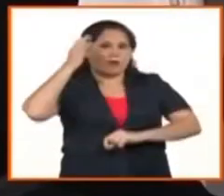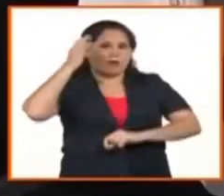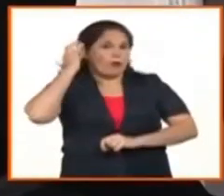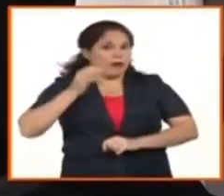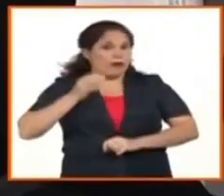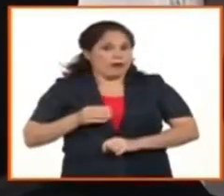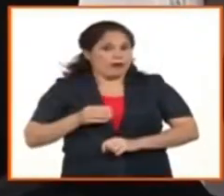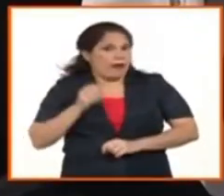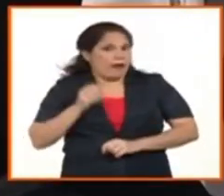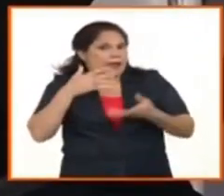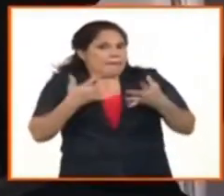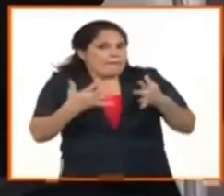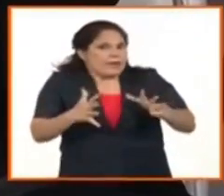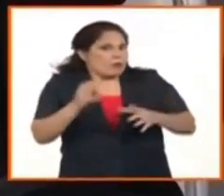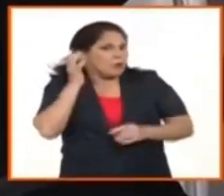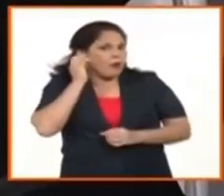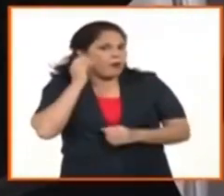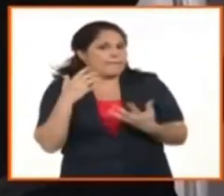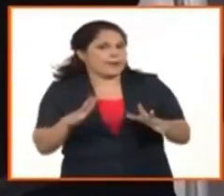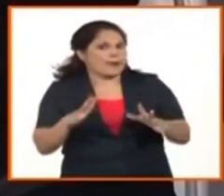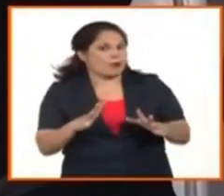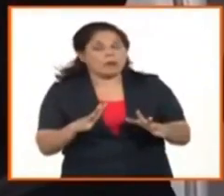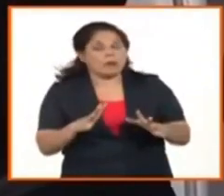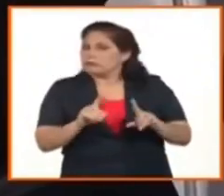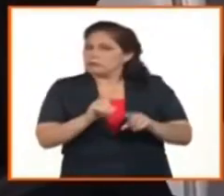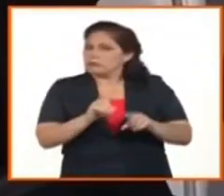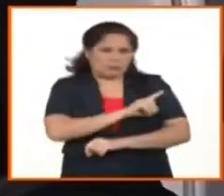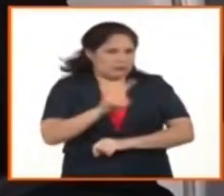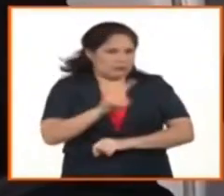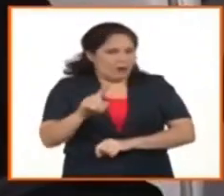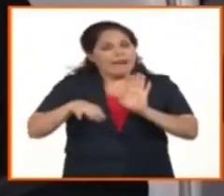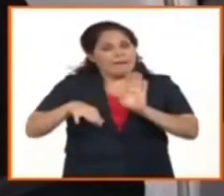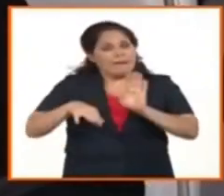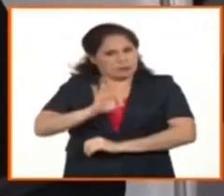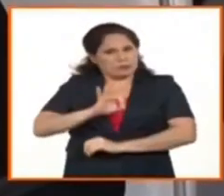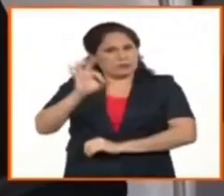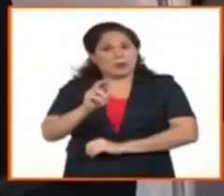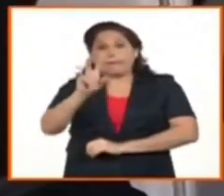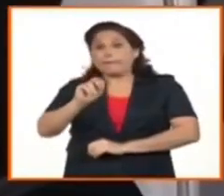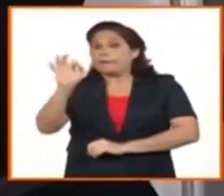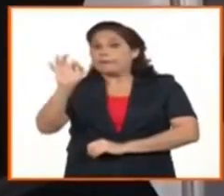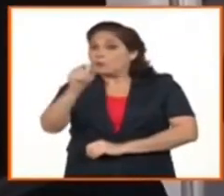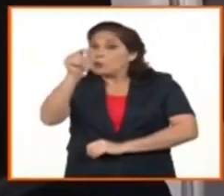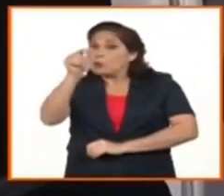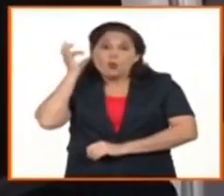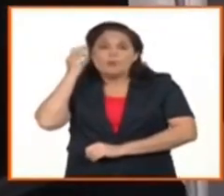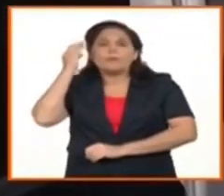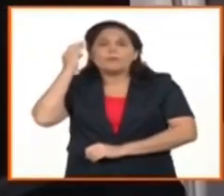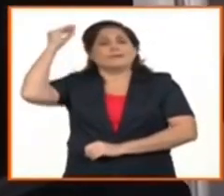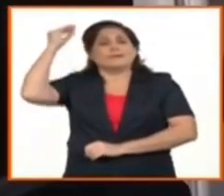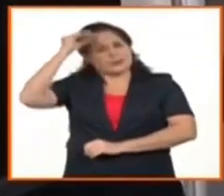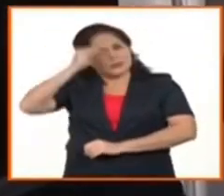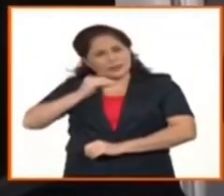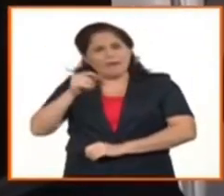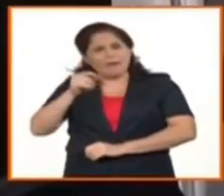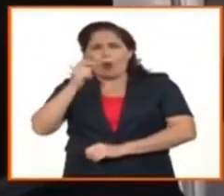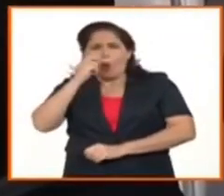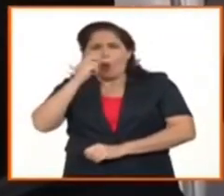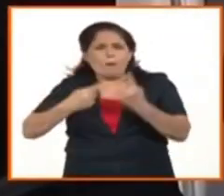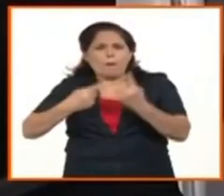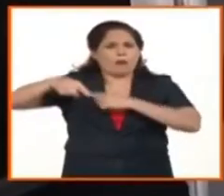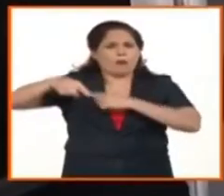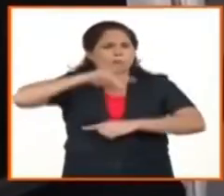las mujeres no buscan ayuda sin embargo hay un por ciento de más del 20 por ciento que reconoce haber sido víctima de violencia